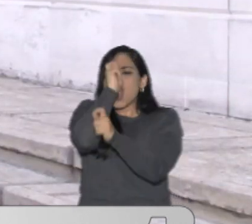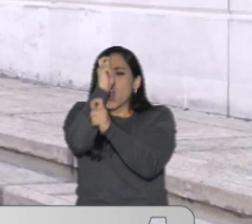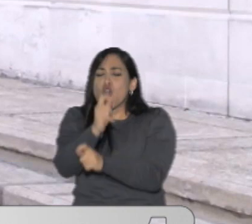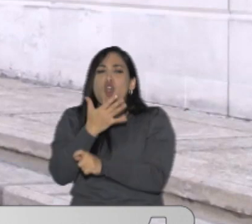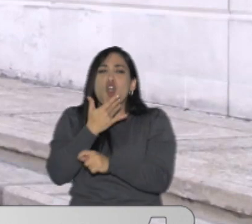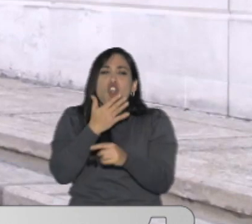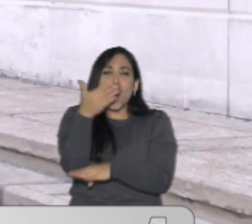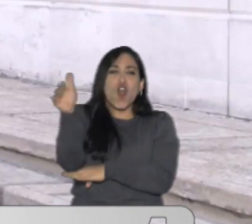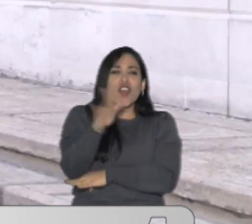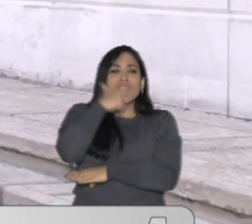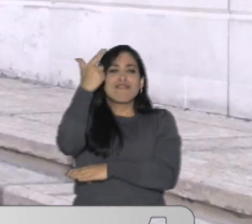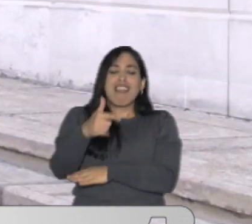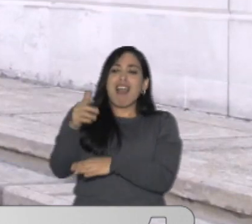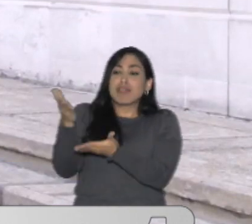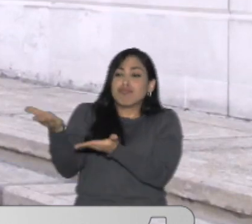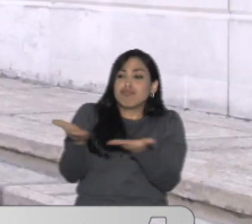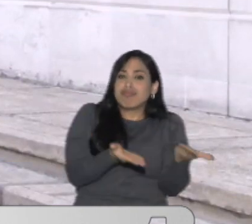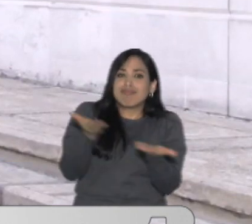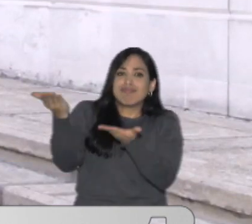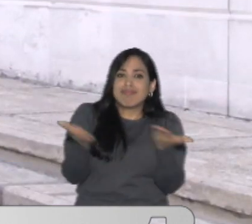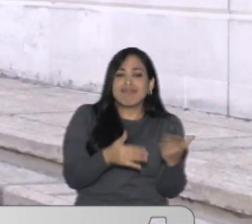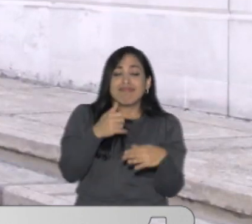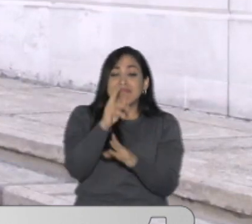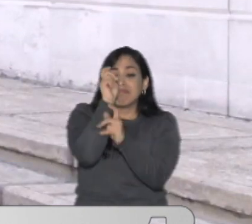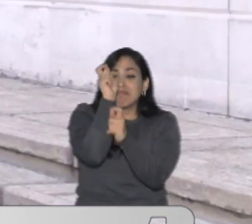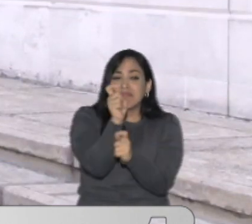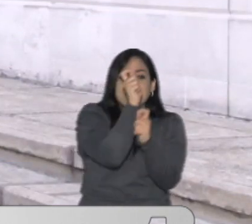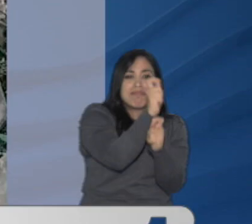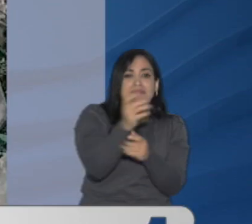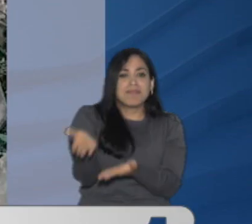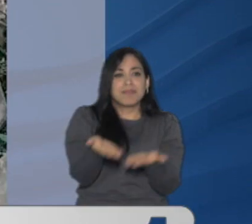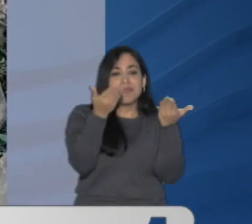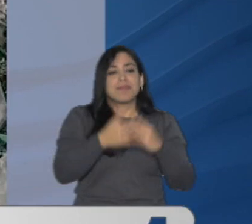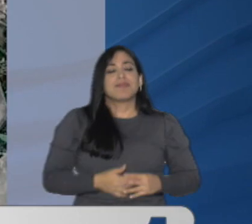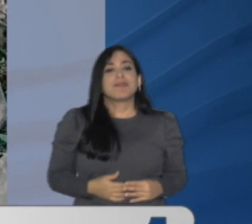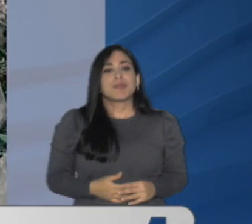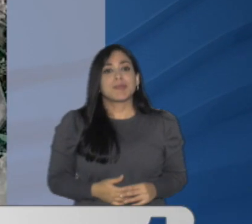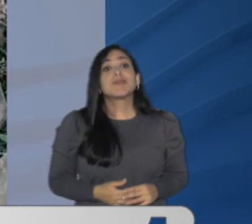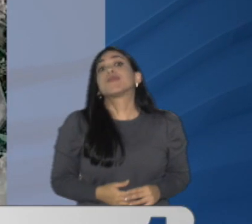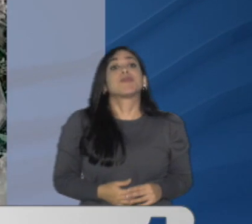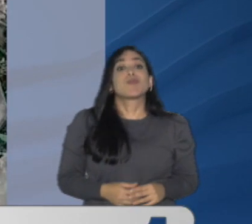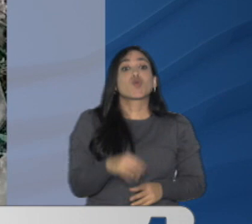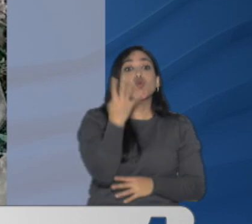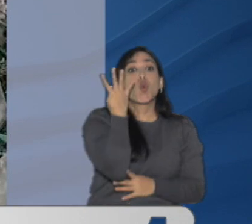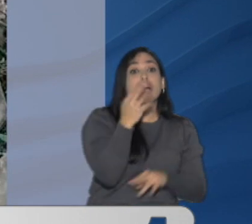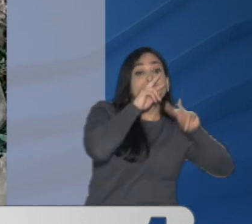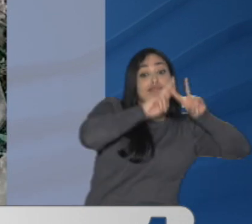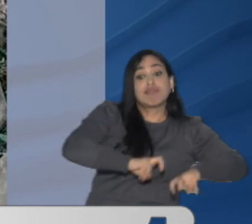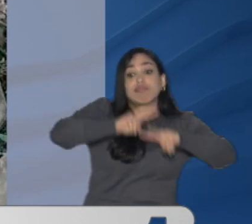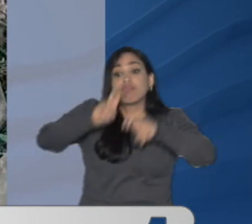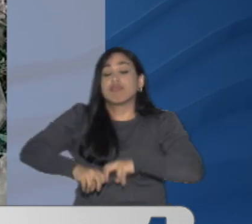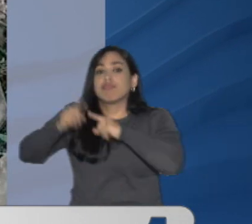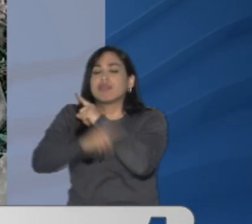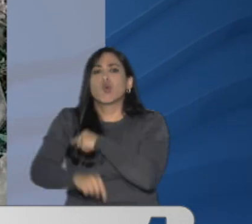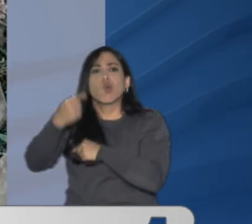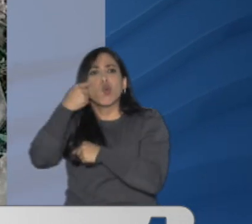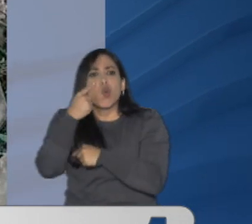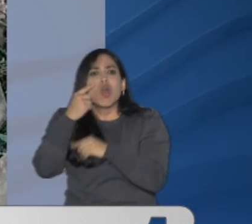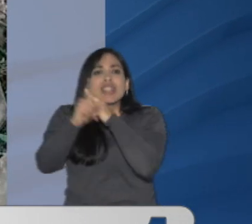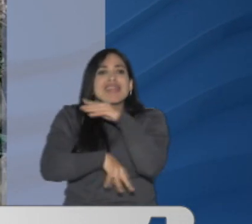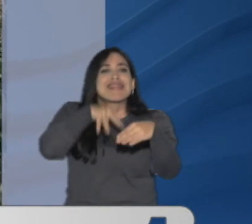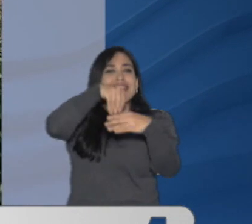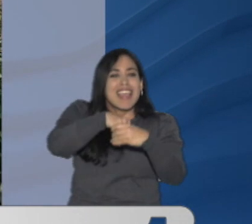recibidos los cuerpos de los 6 menores que perdieron la vida en el fatal accidente. Las 4 investigaciones, una penal y 3